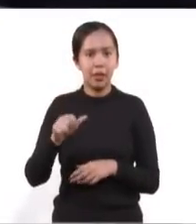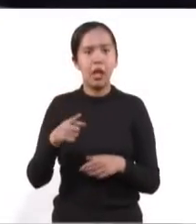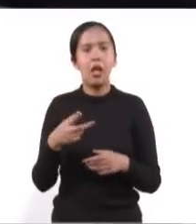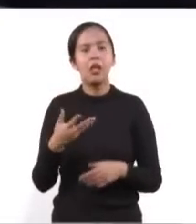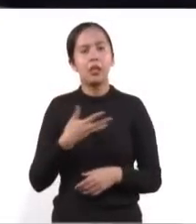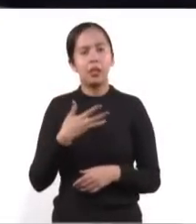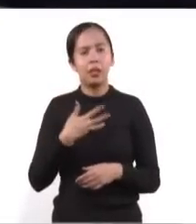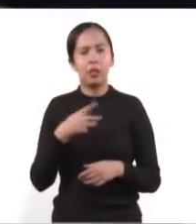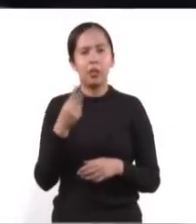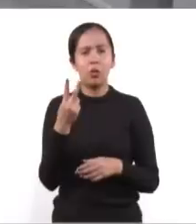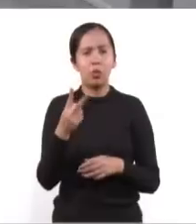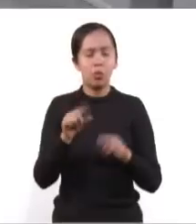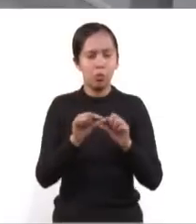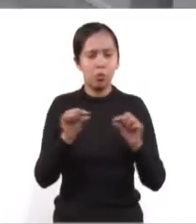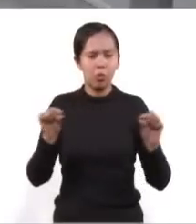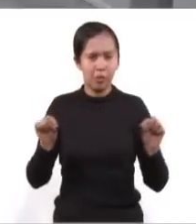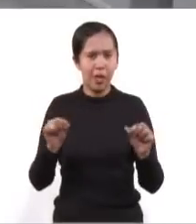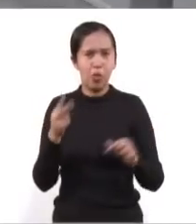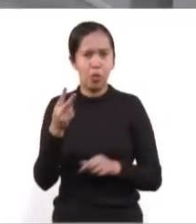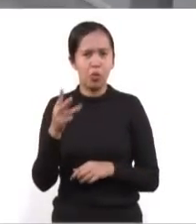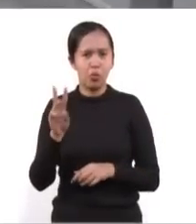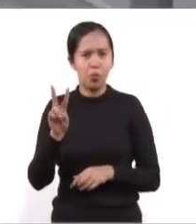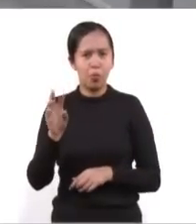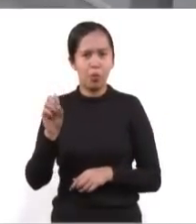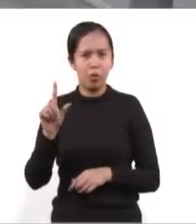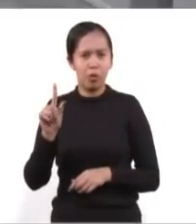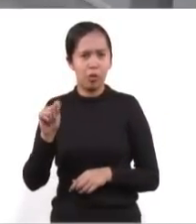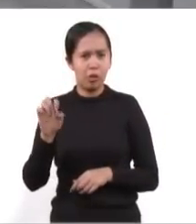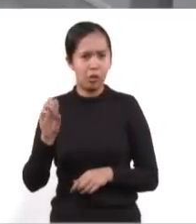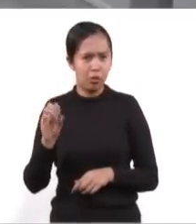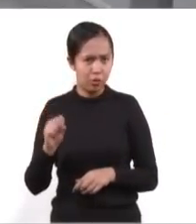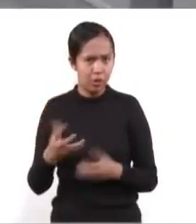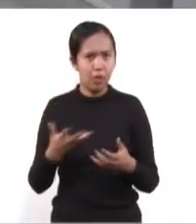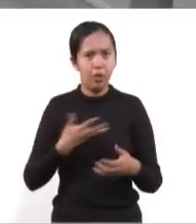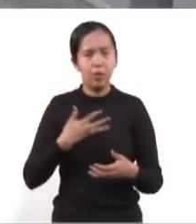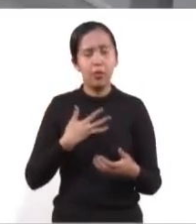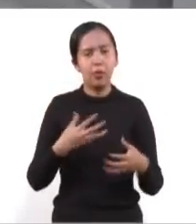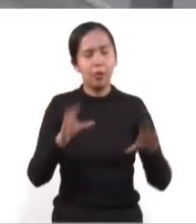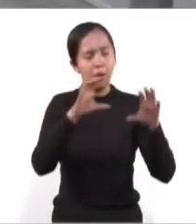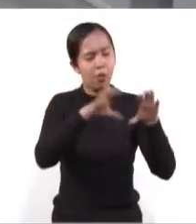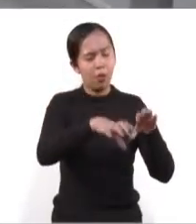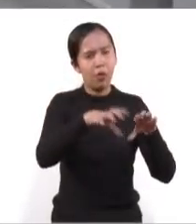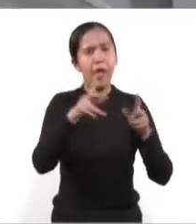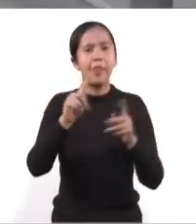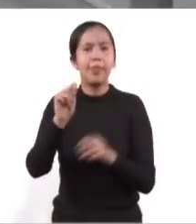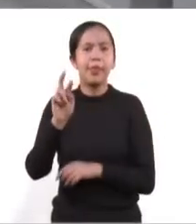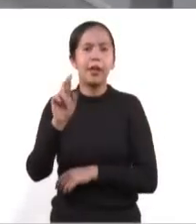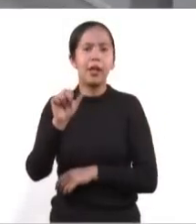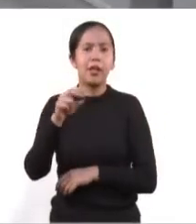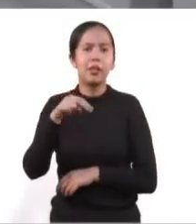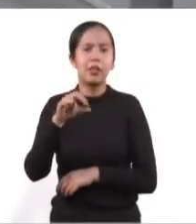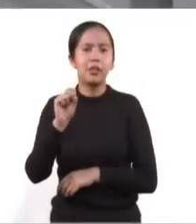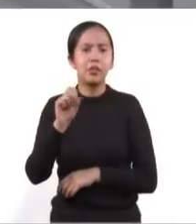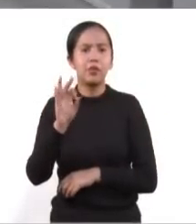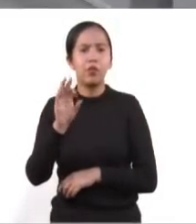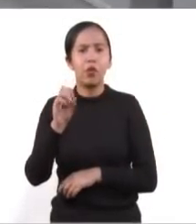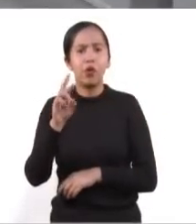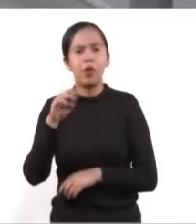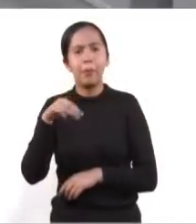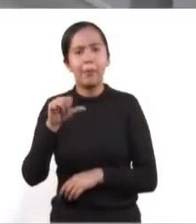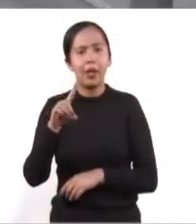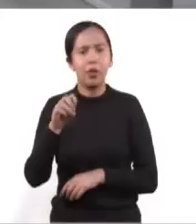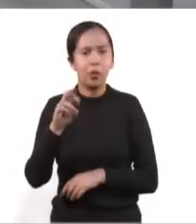voltios. En la parte inferior están los cuatro transformadores, banco 1, banco 2, 3 y 4, y de ahí ya se